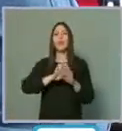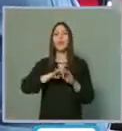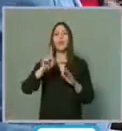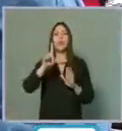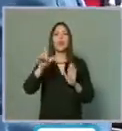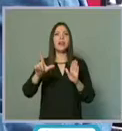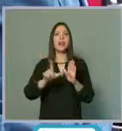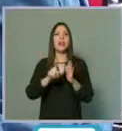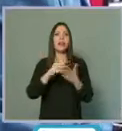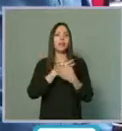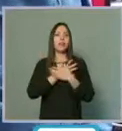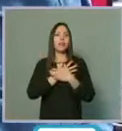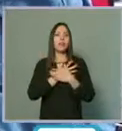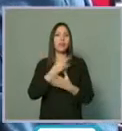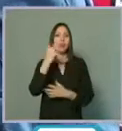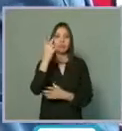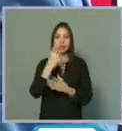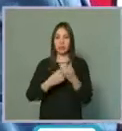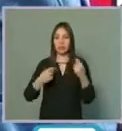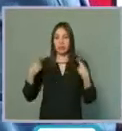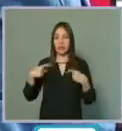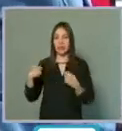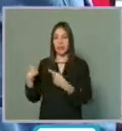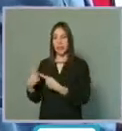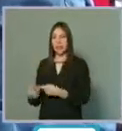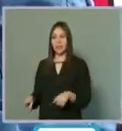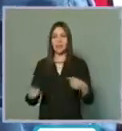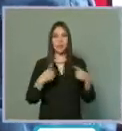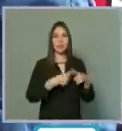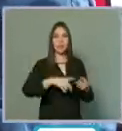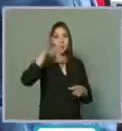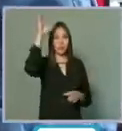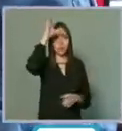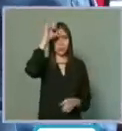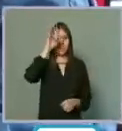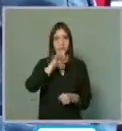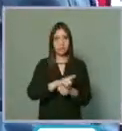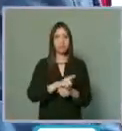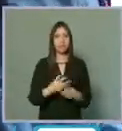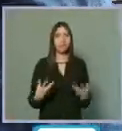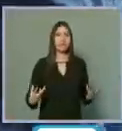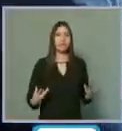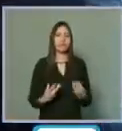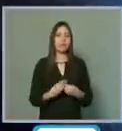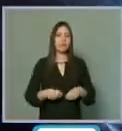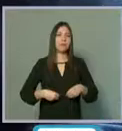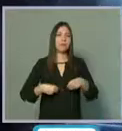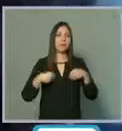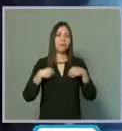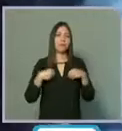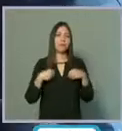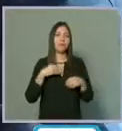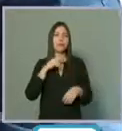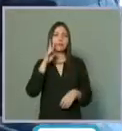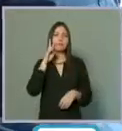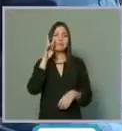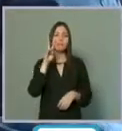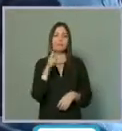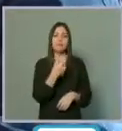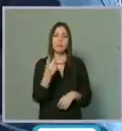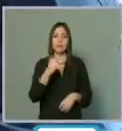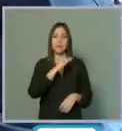en donde dos personas de culturas diferentes puedan vivir en armonía y se vean bien felices. Pues